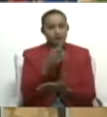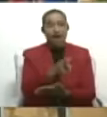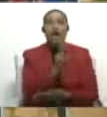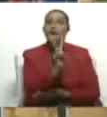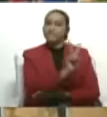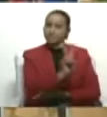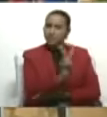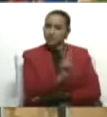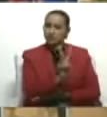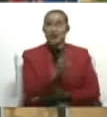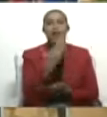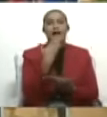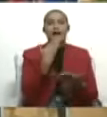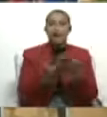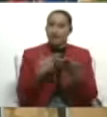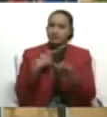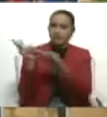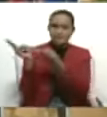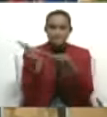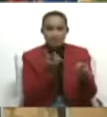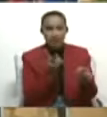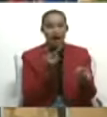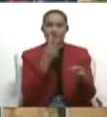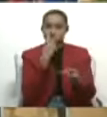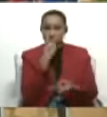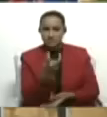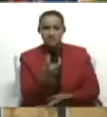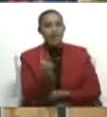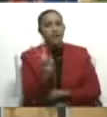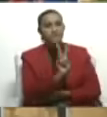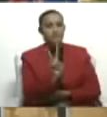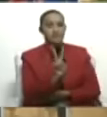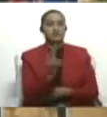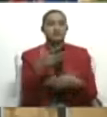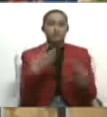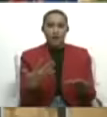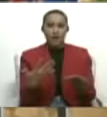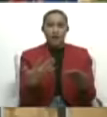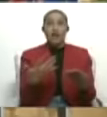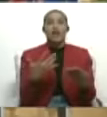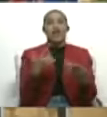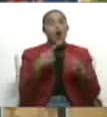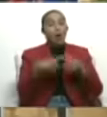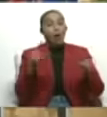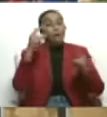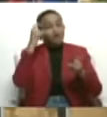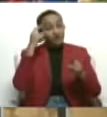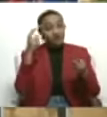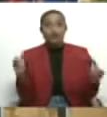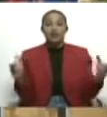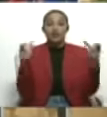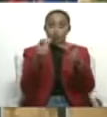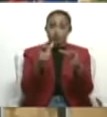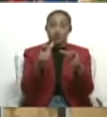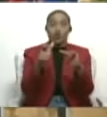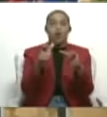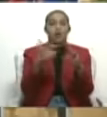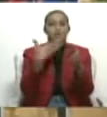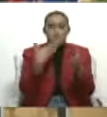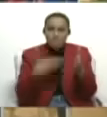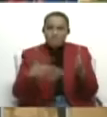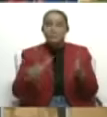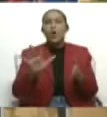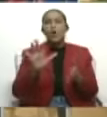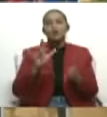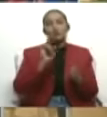la hospitalidad. Hemos acordado que en la siguiente reunión se celebrará en Rusia. Iván tiene